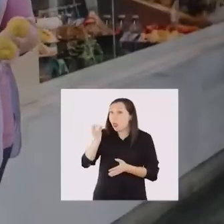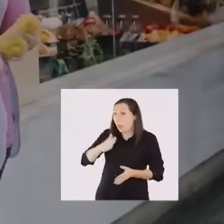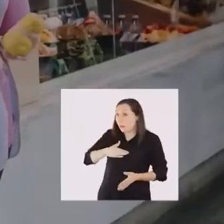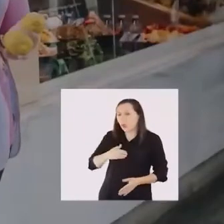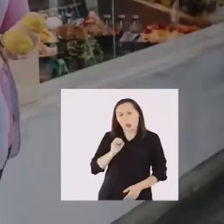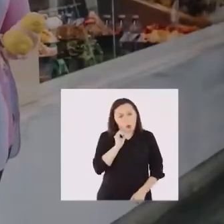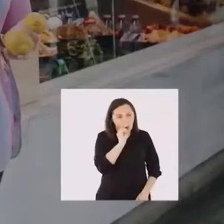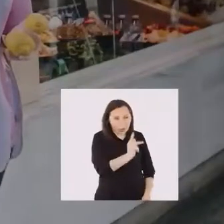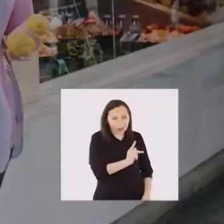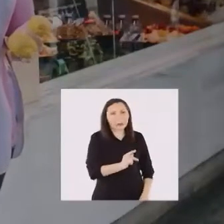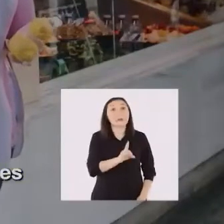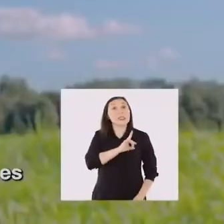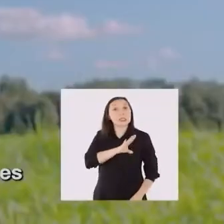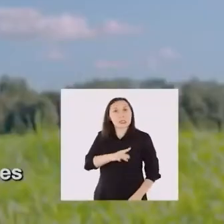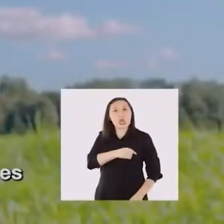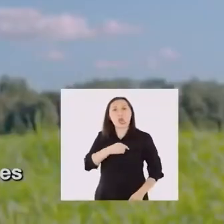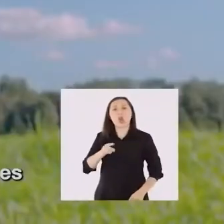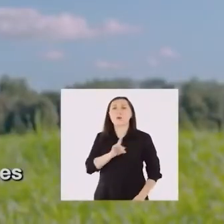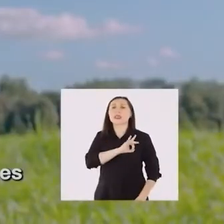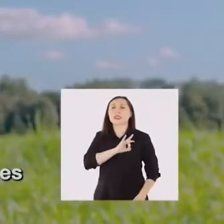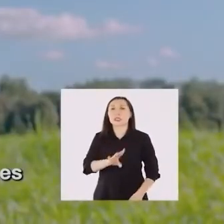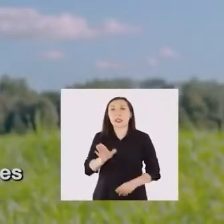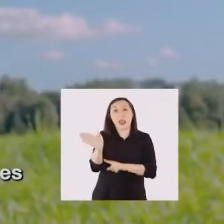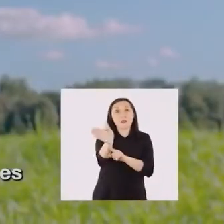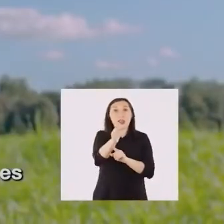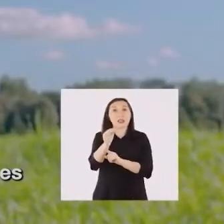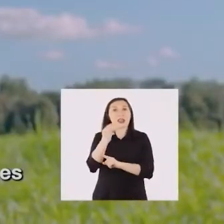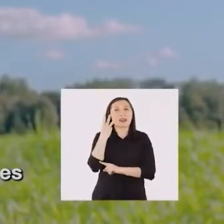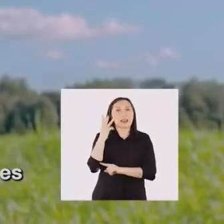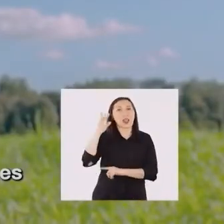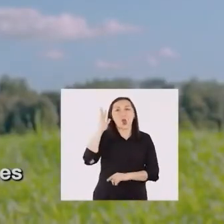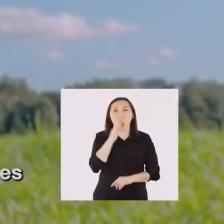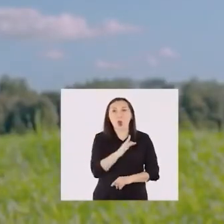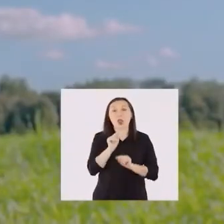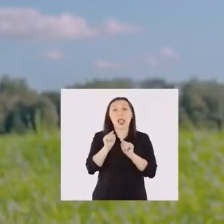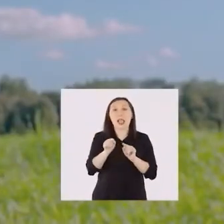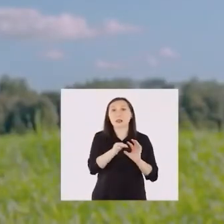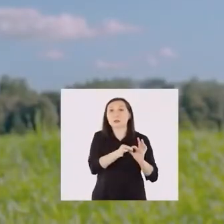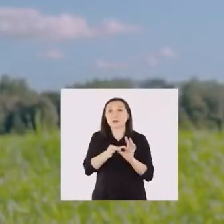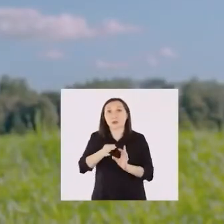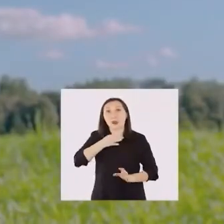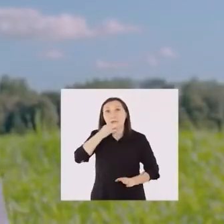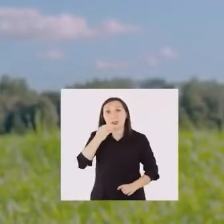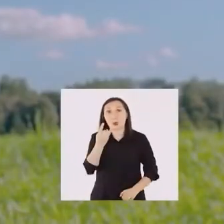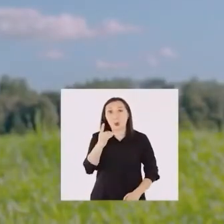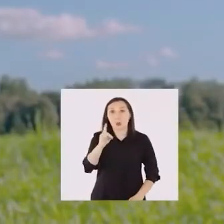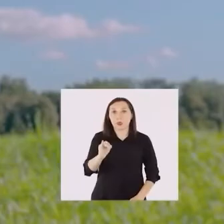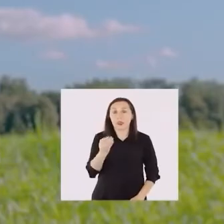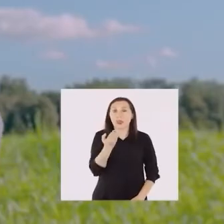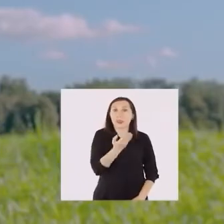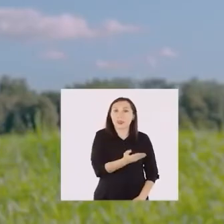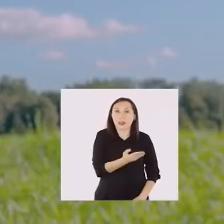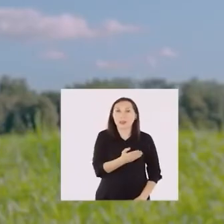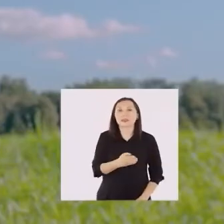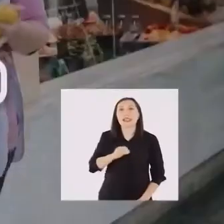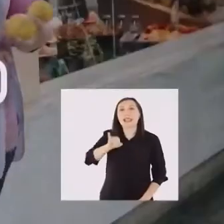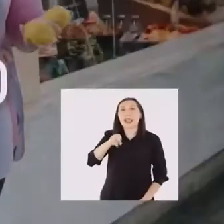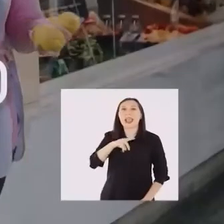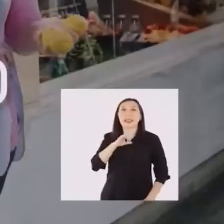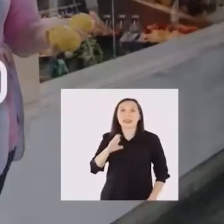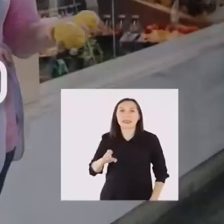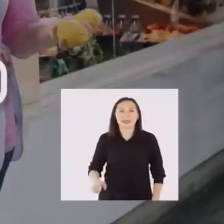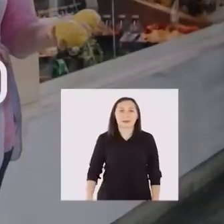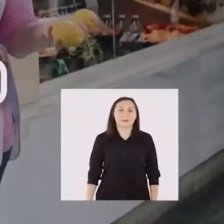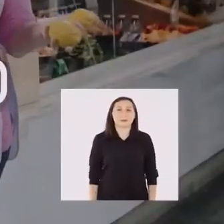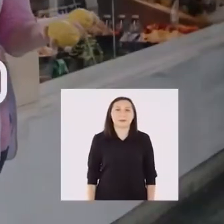Pero diga que es mía. Ok. Chile se llama Chile y nuestra bandera es tricolor. Este es un mensaje de la UDI y de...